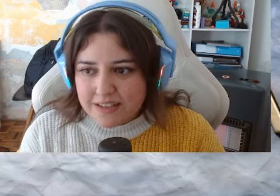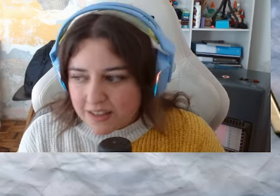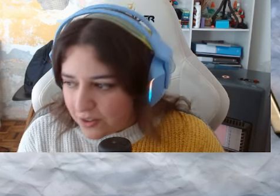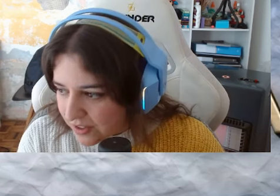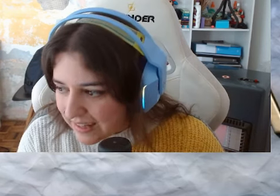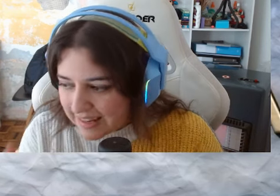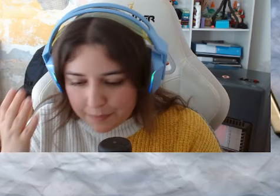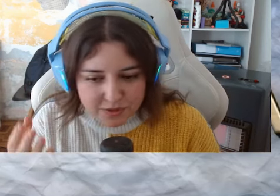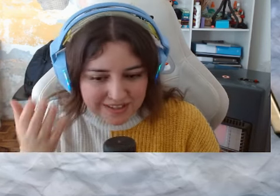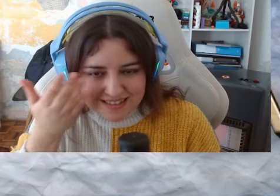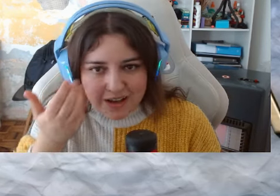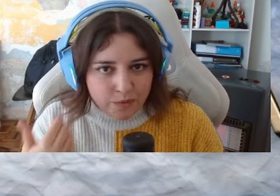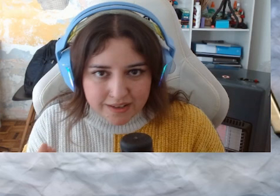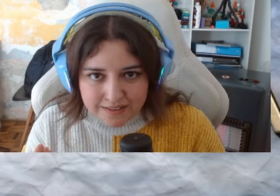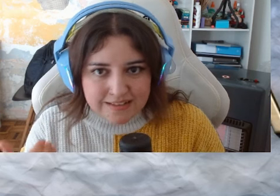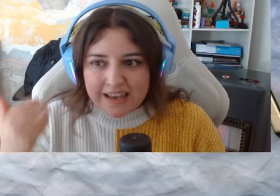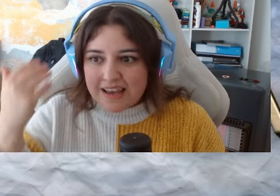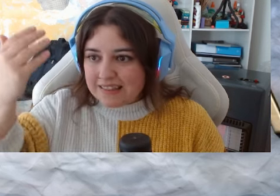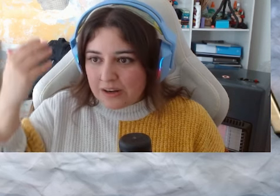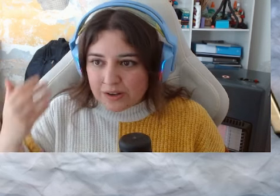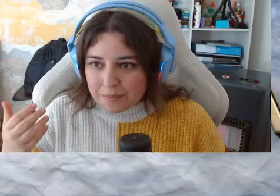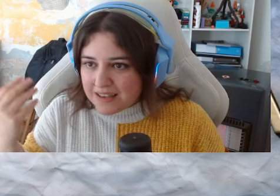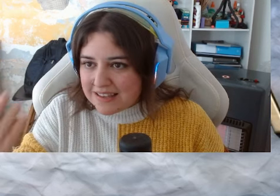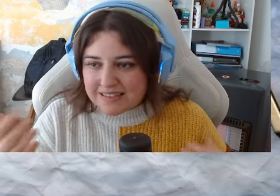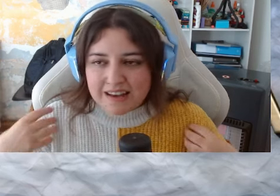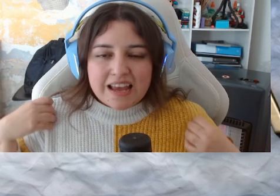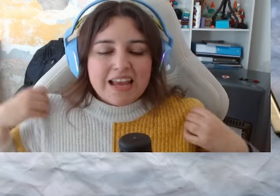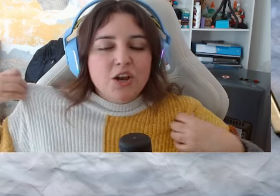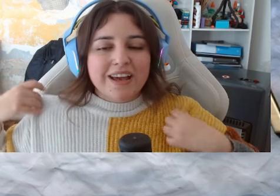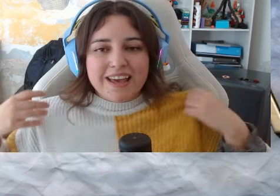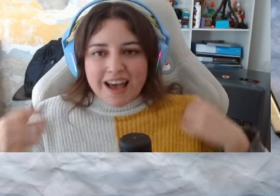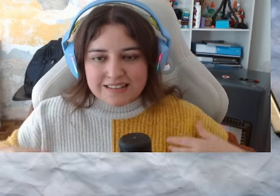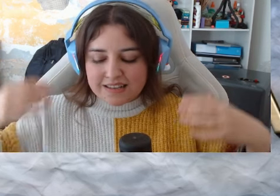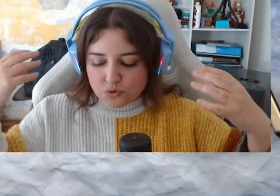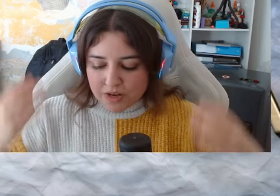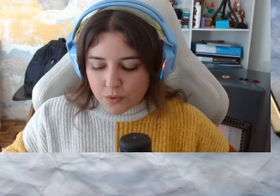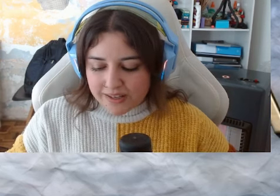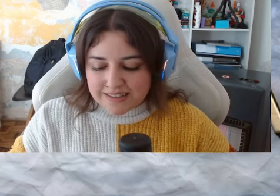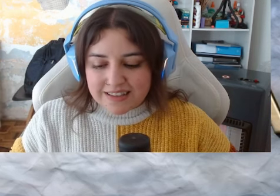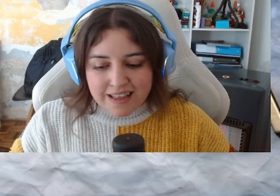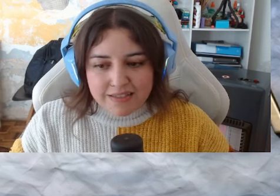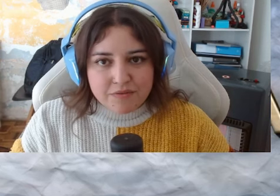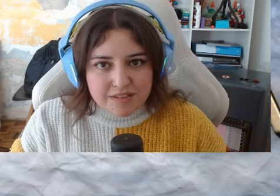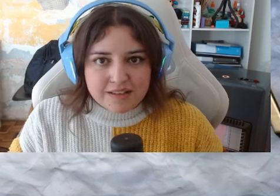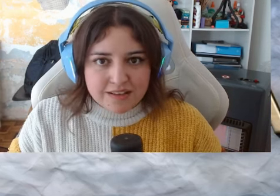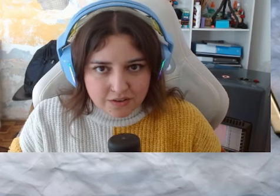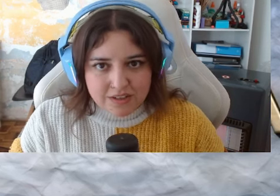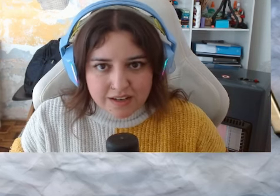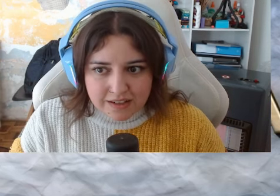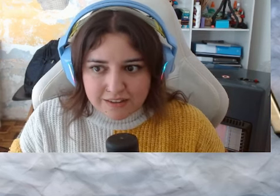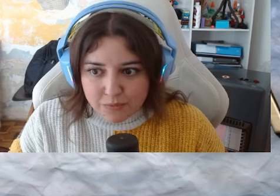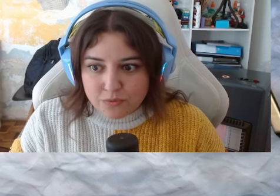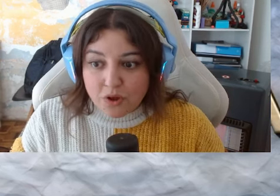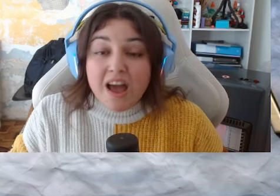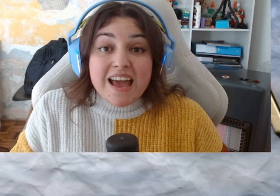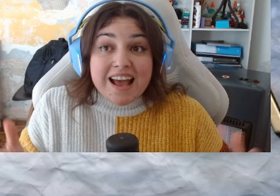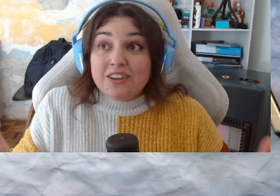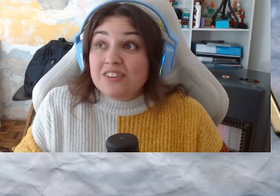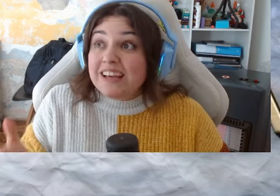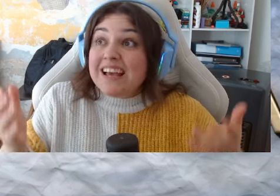a veces de encontrar, que las personas sean coherentes entre lo que piensan y lo que hacen. Es una coherencia tan difícil de encontrar en este